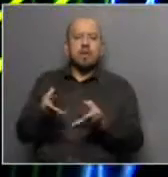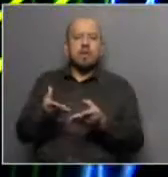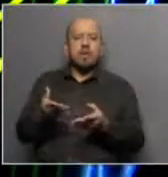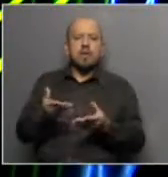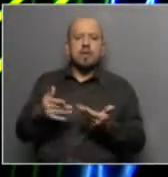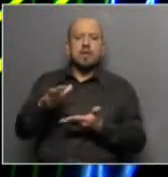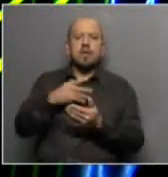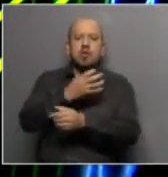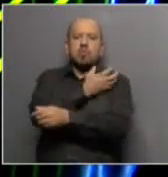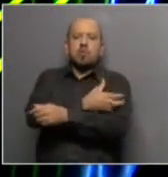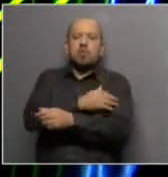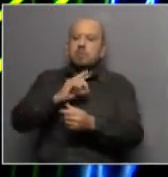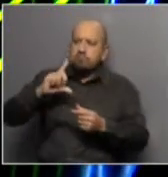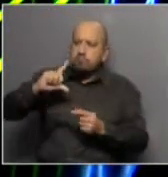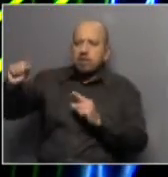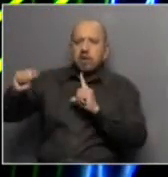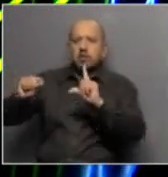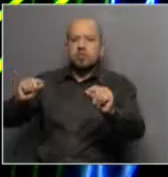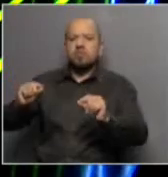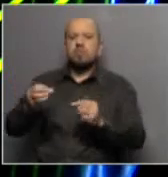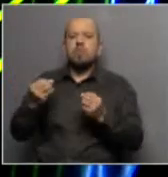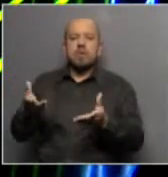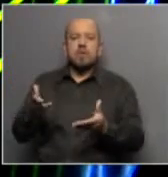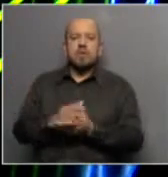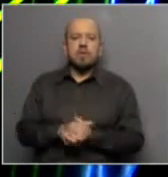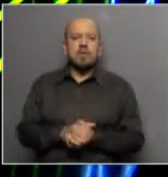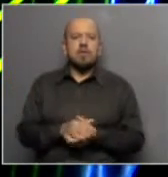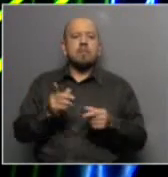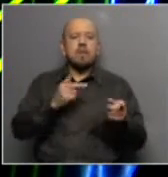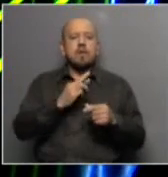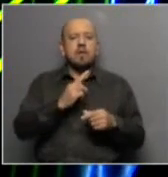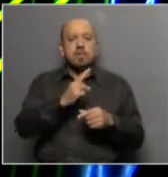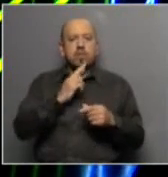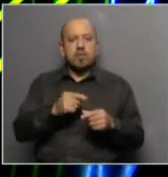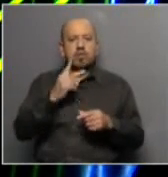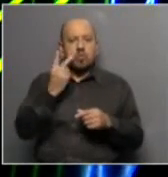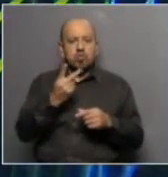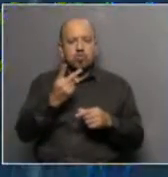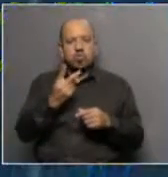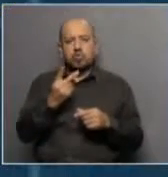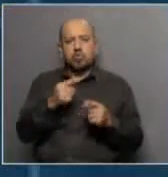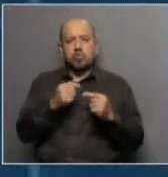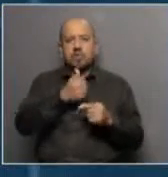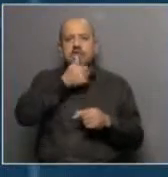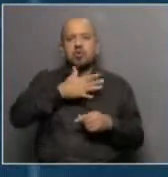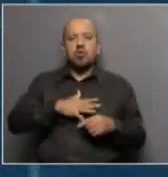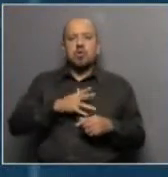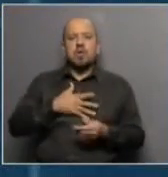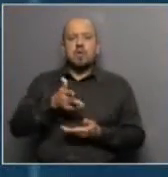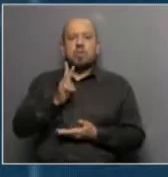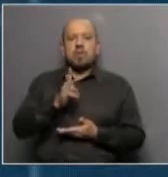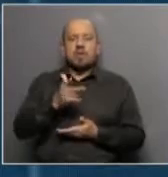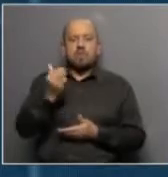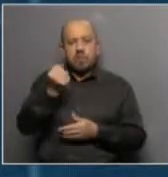por qué los pobres van a la periferia. Bueno, para contestarte esto tenemos que ir a dos acontecimientos en la historia de la humanidad